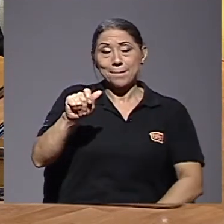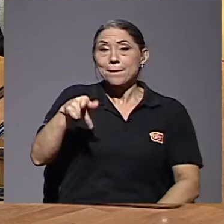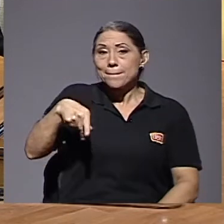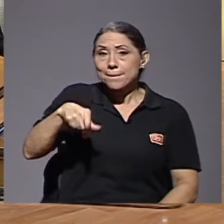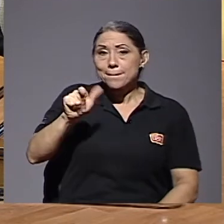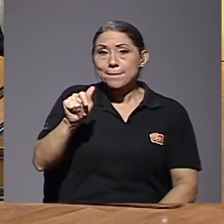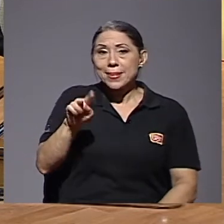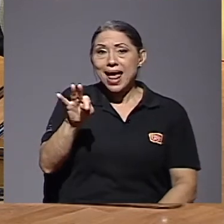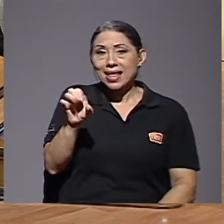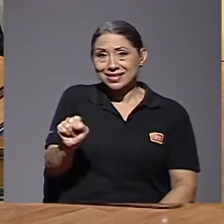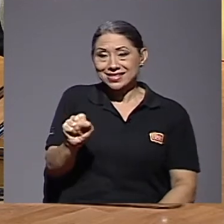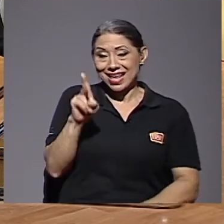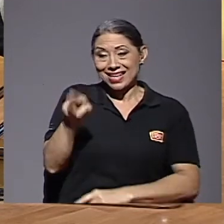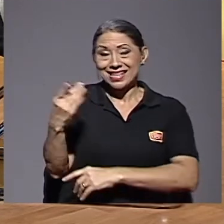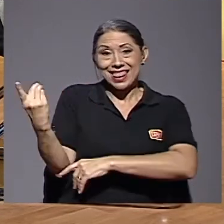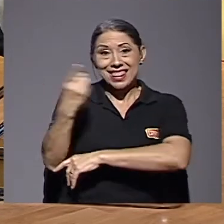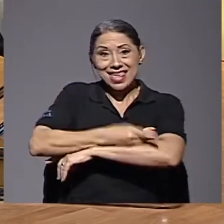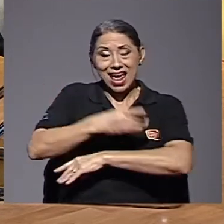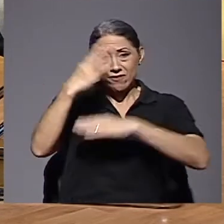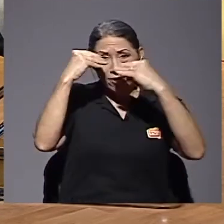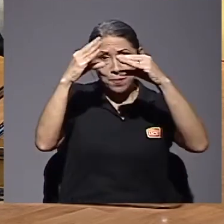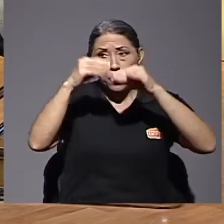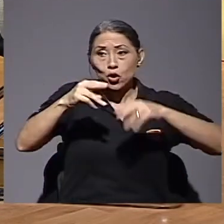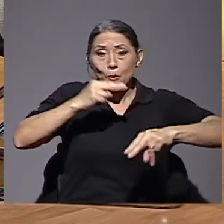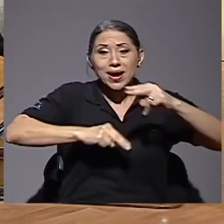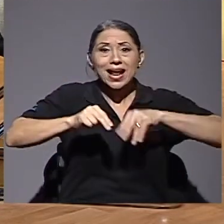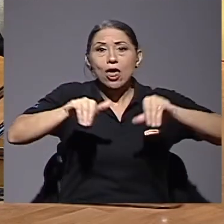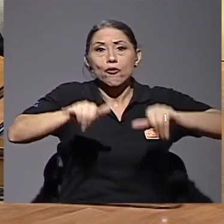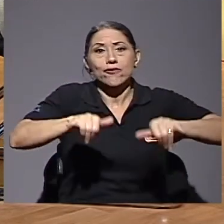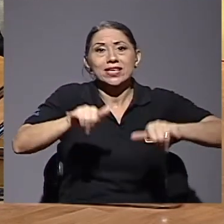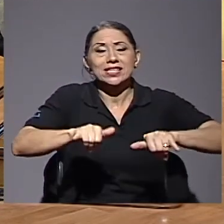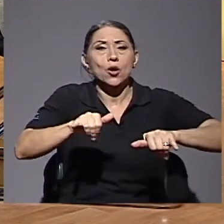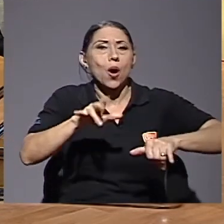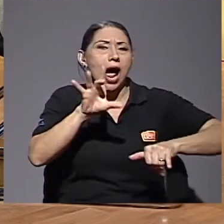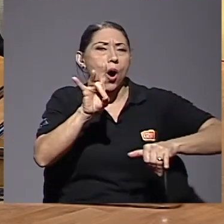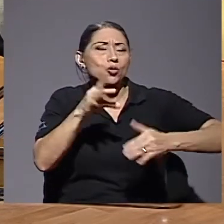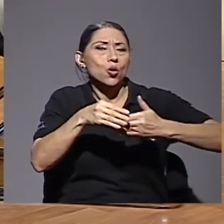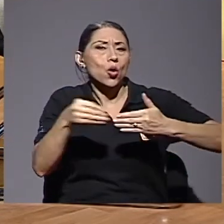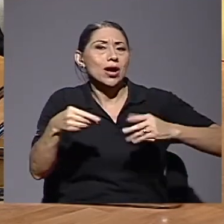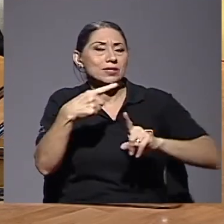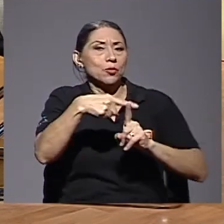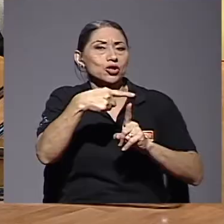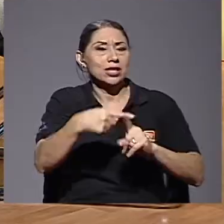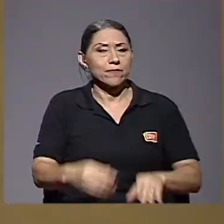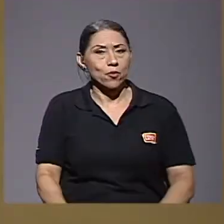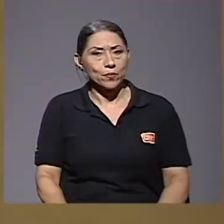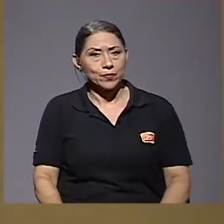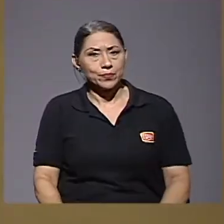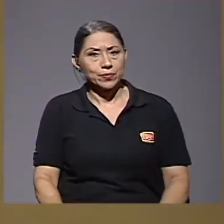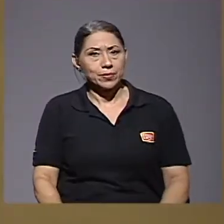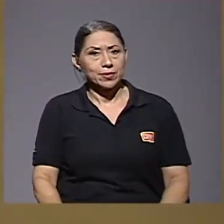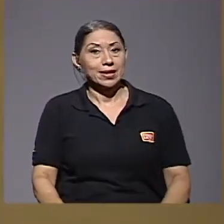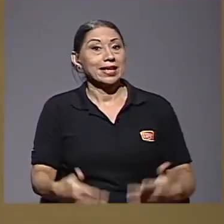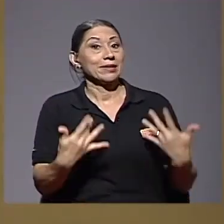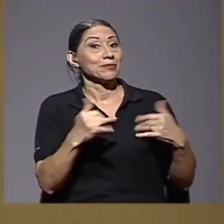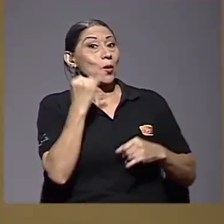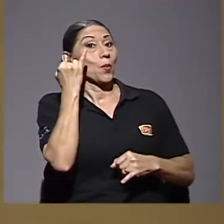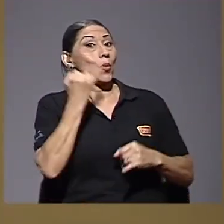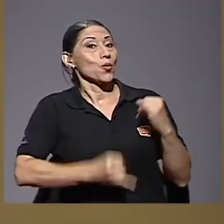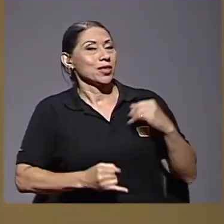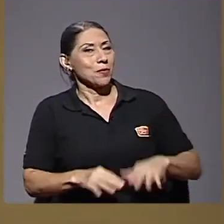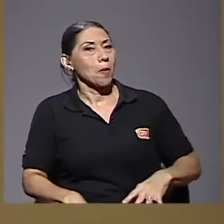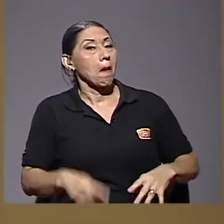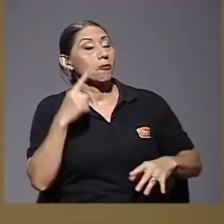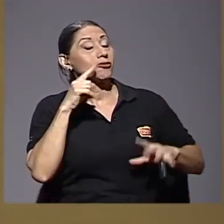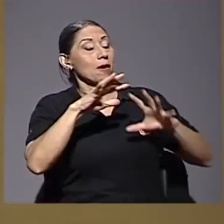que reportó mercado físico a $7 positivos, $7, $8. Perdón, Y por último, la bola de cristal. ¿Cómo cree usted